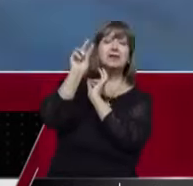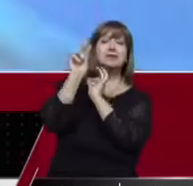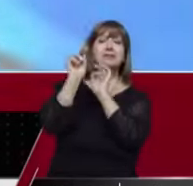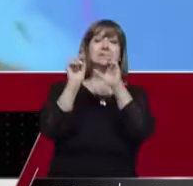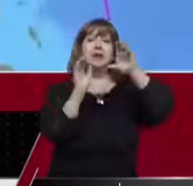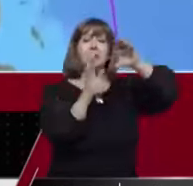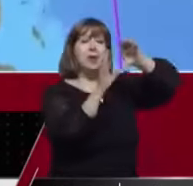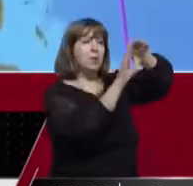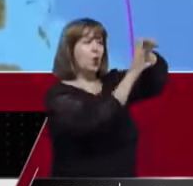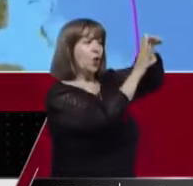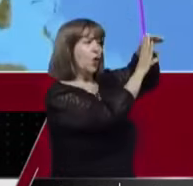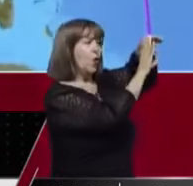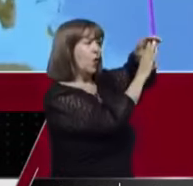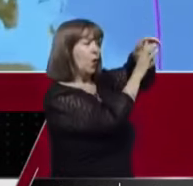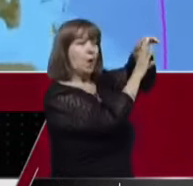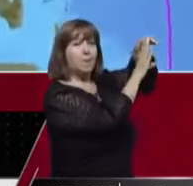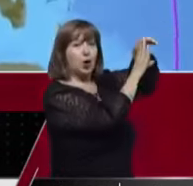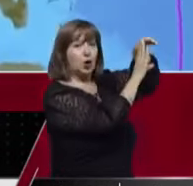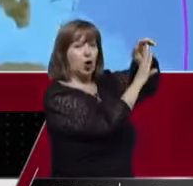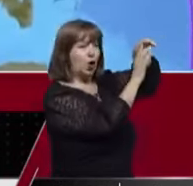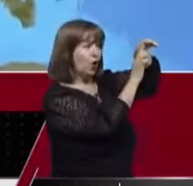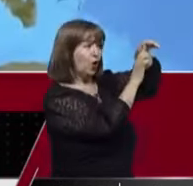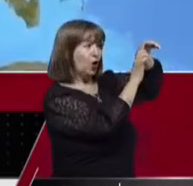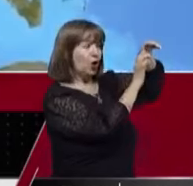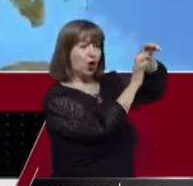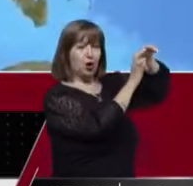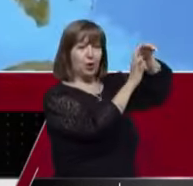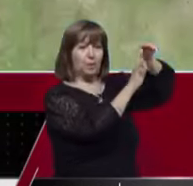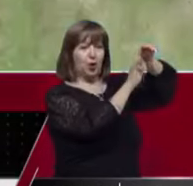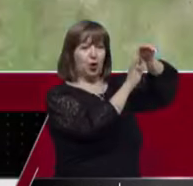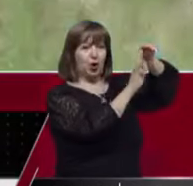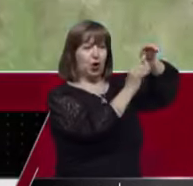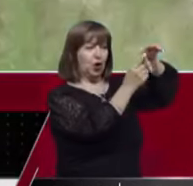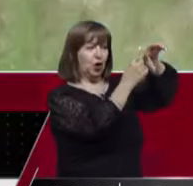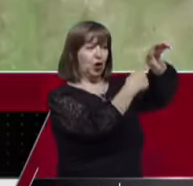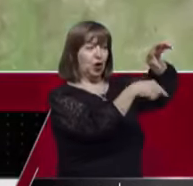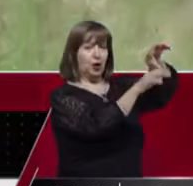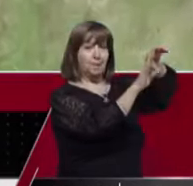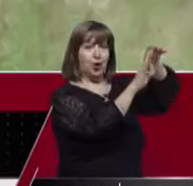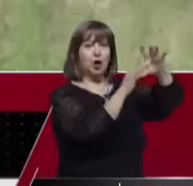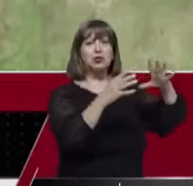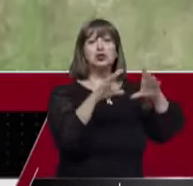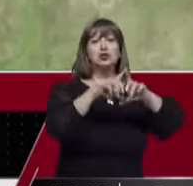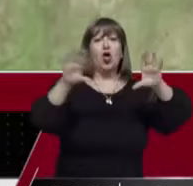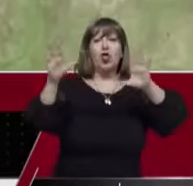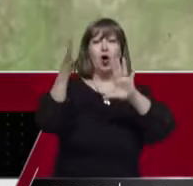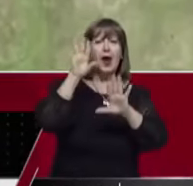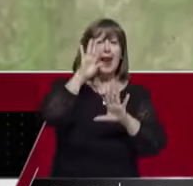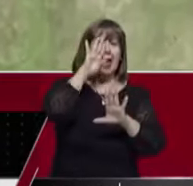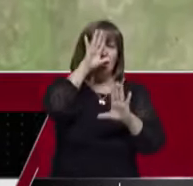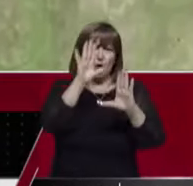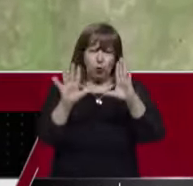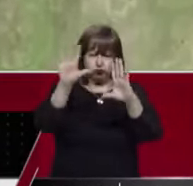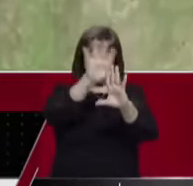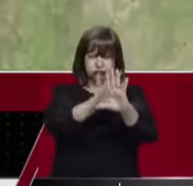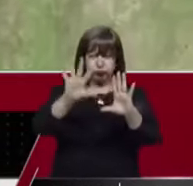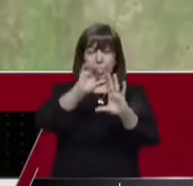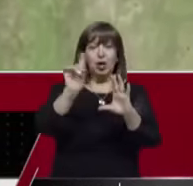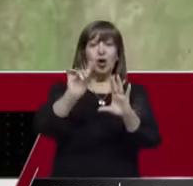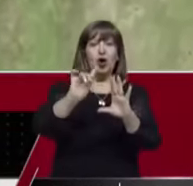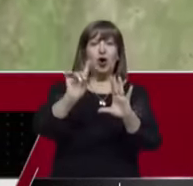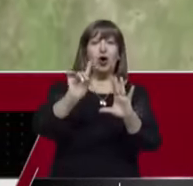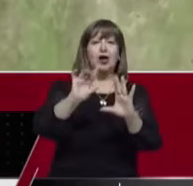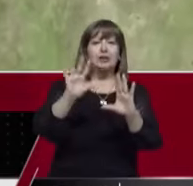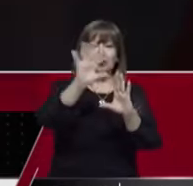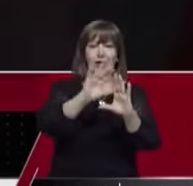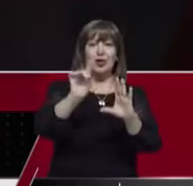bueno, ya están agotadísimas las reservas hoteleras, pero es donde más caos se produjo. ¿Por qué? Porque hay gente, escuchen bien,